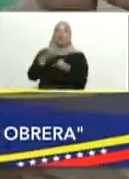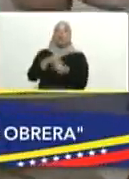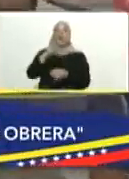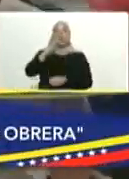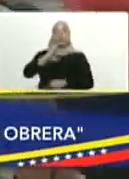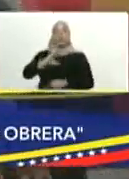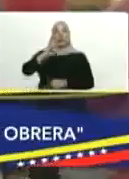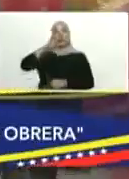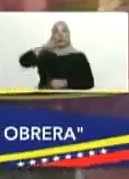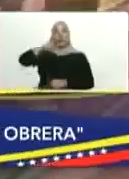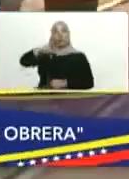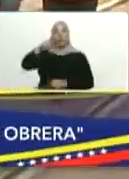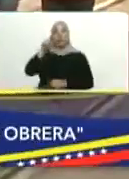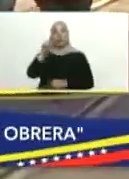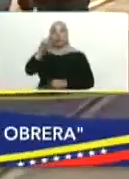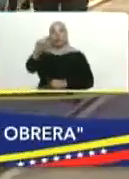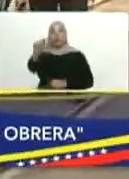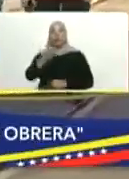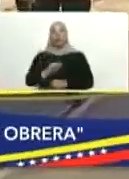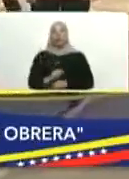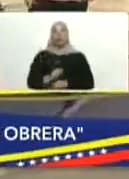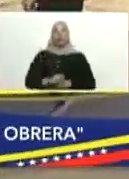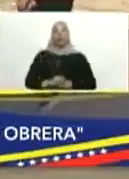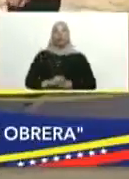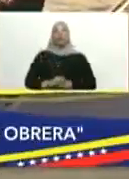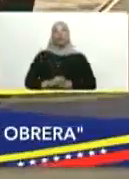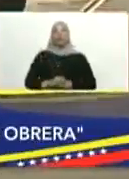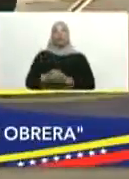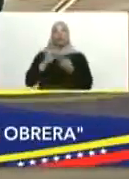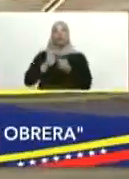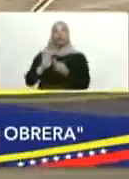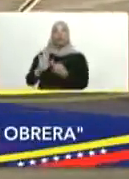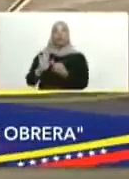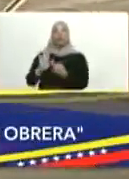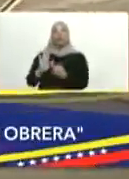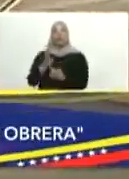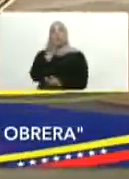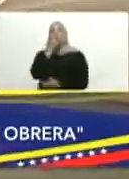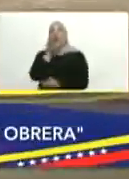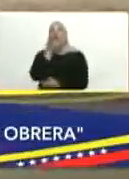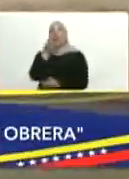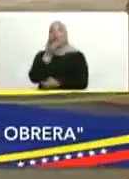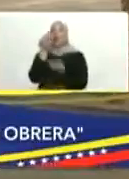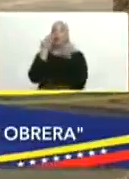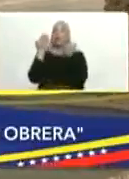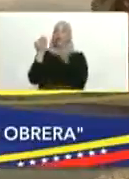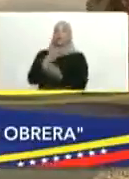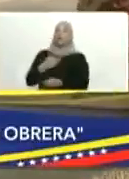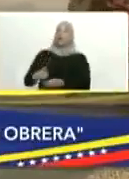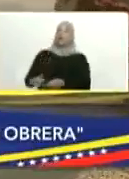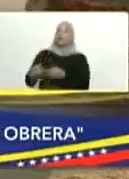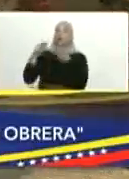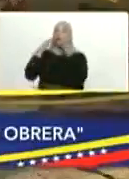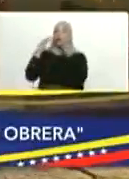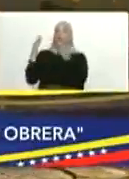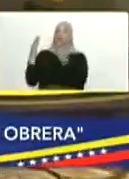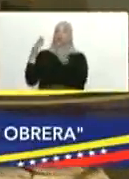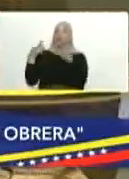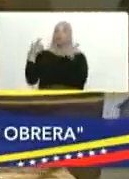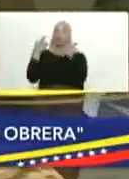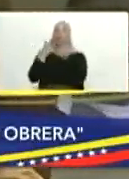Vamos pues adelante astudillo qué le podemos mostrar a la gente bueno presidente fíjese aquí tenemos un tanque de